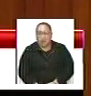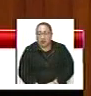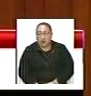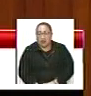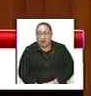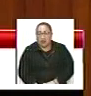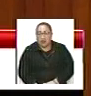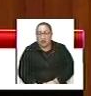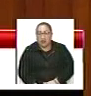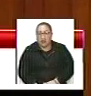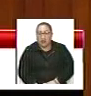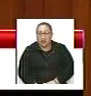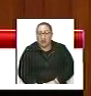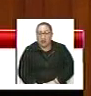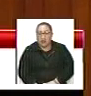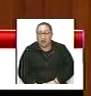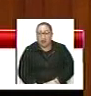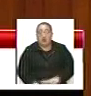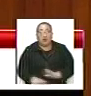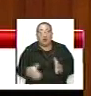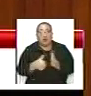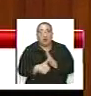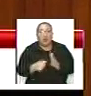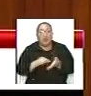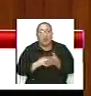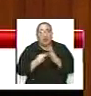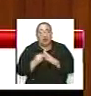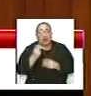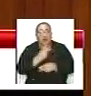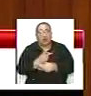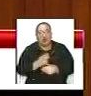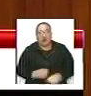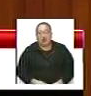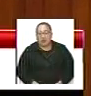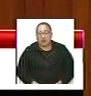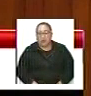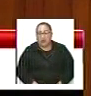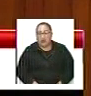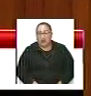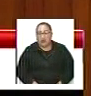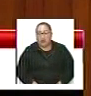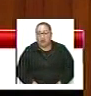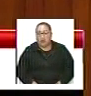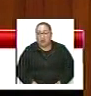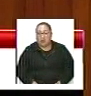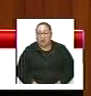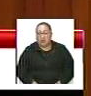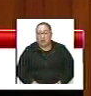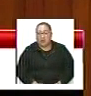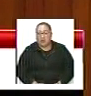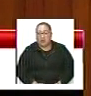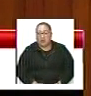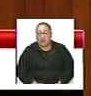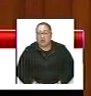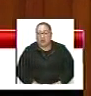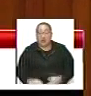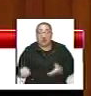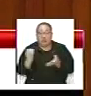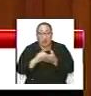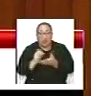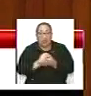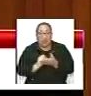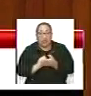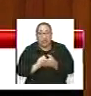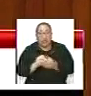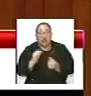darles el DNI, procuramos que sean inscritos en el Sistema